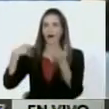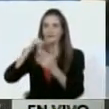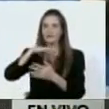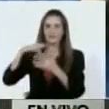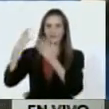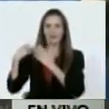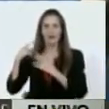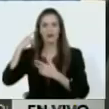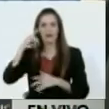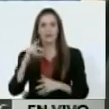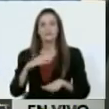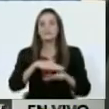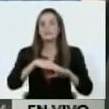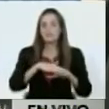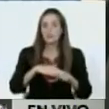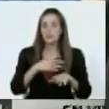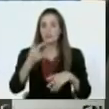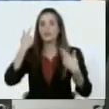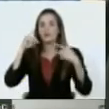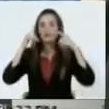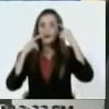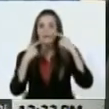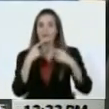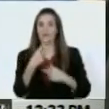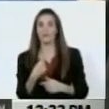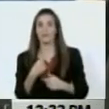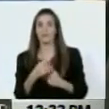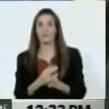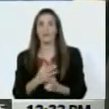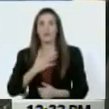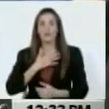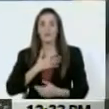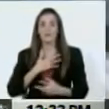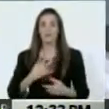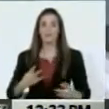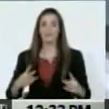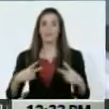Rosa, me disculpa, Hugo Chávez dijo, mi vida es para la patria.